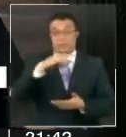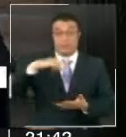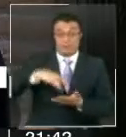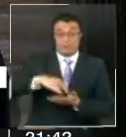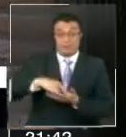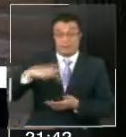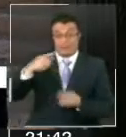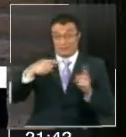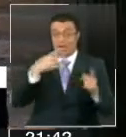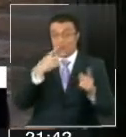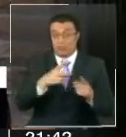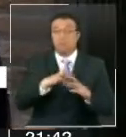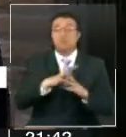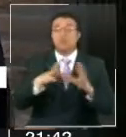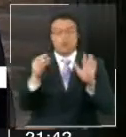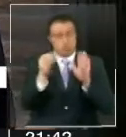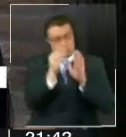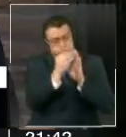de modificaciones,